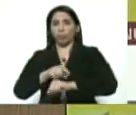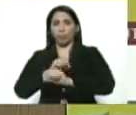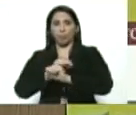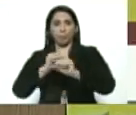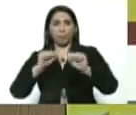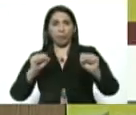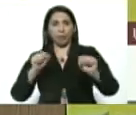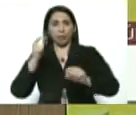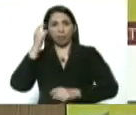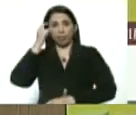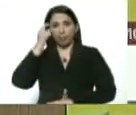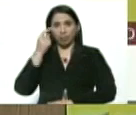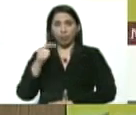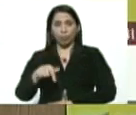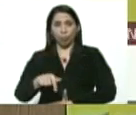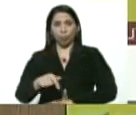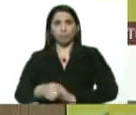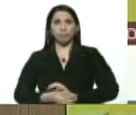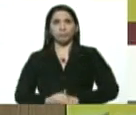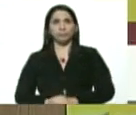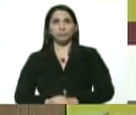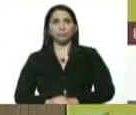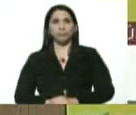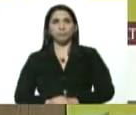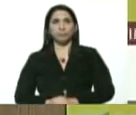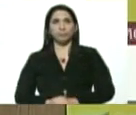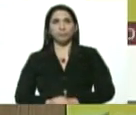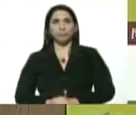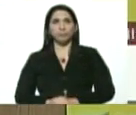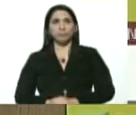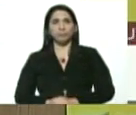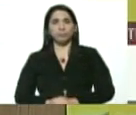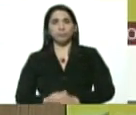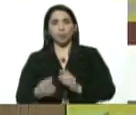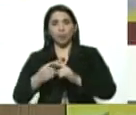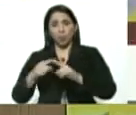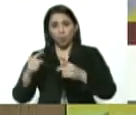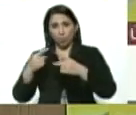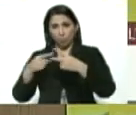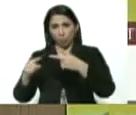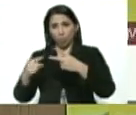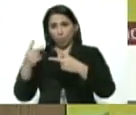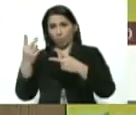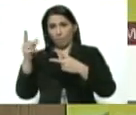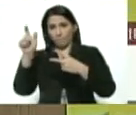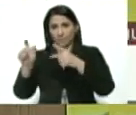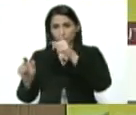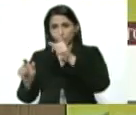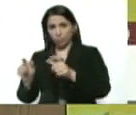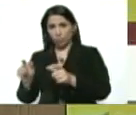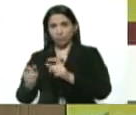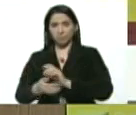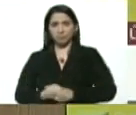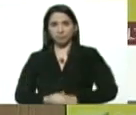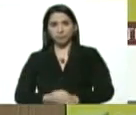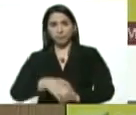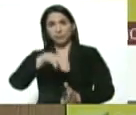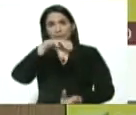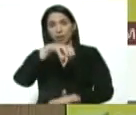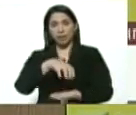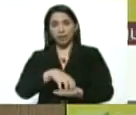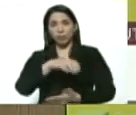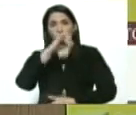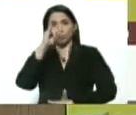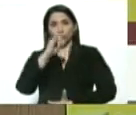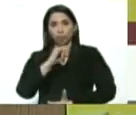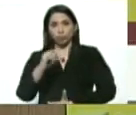del día de hoy las otras dos personas fallecidas son personas del estado zulia